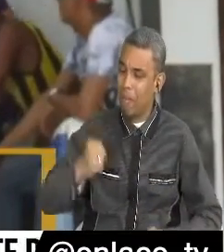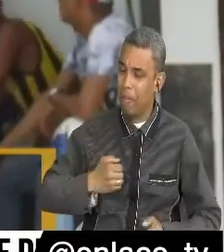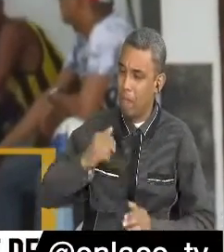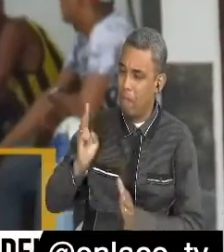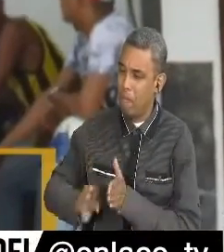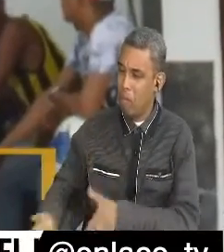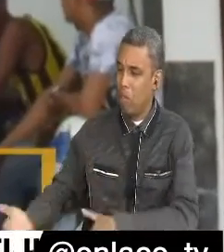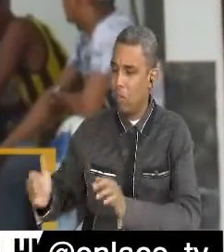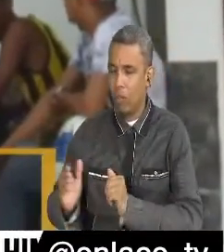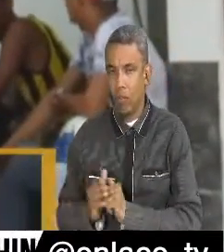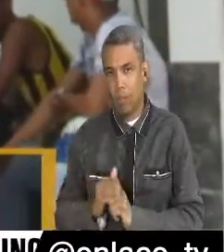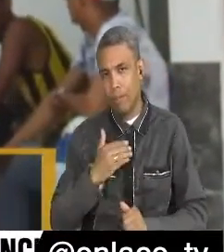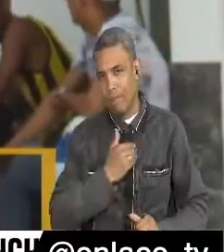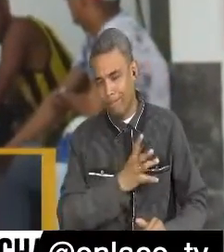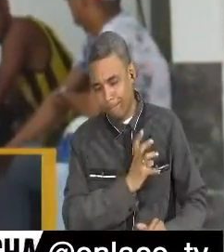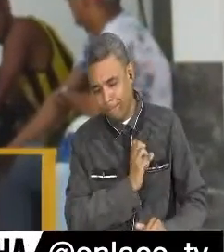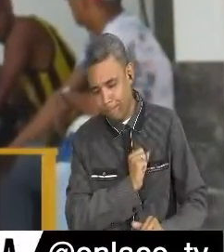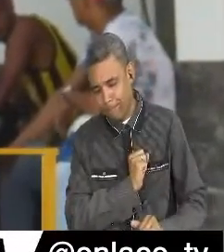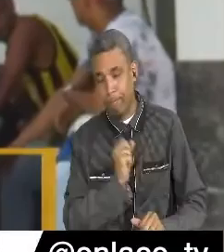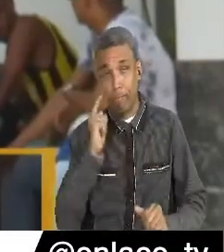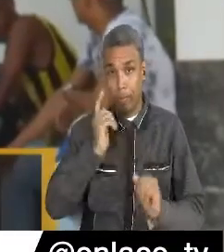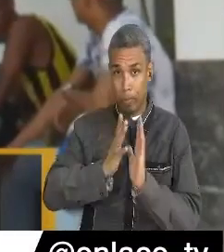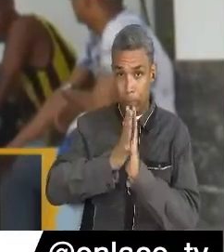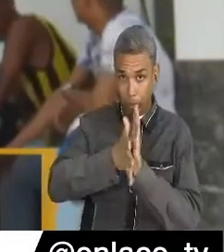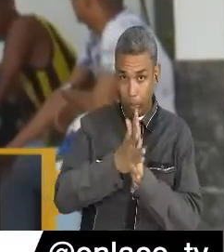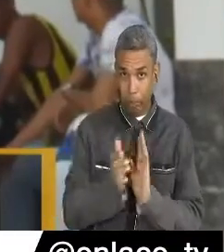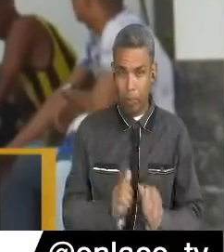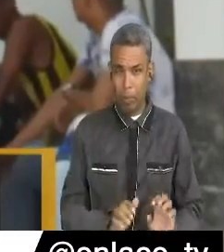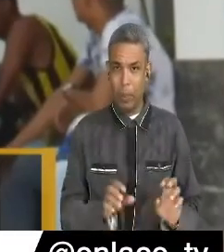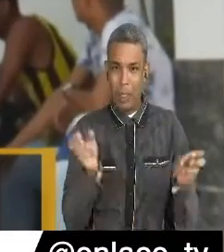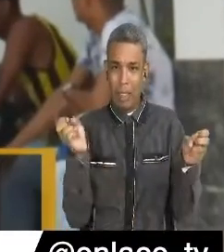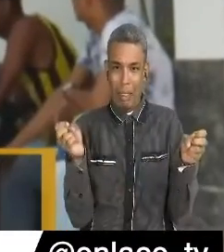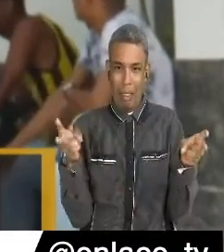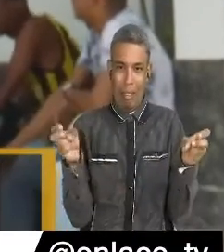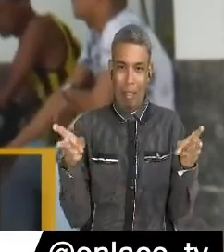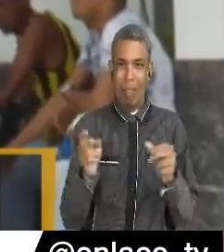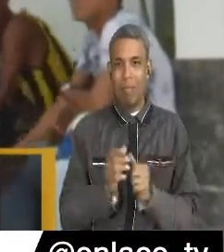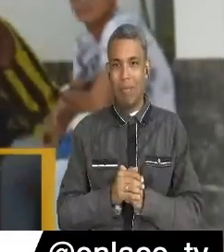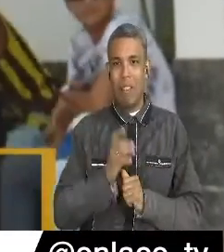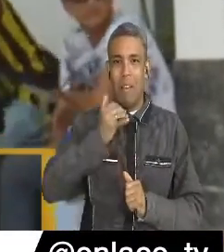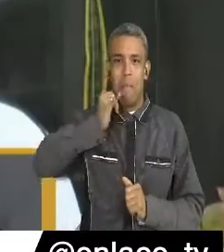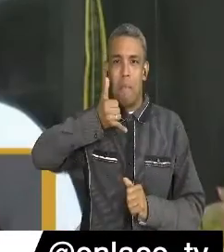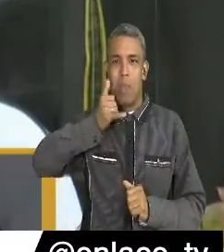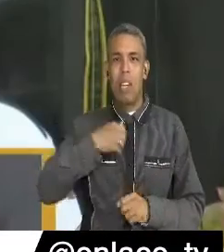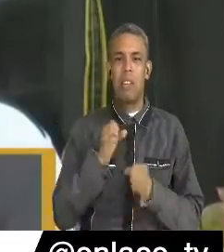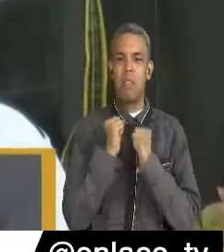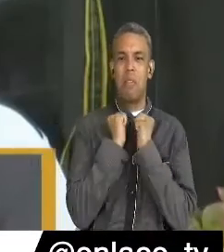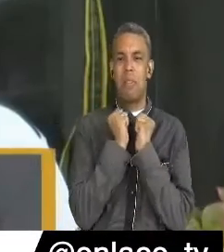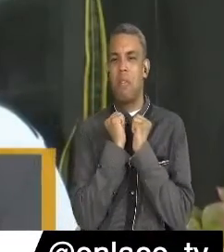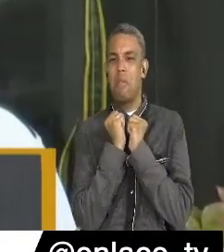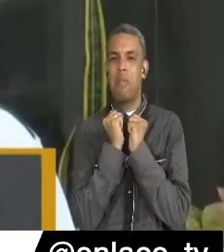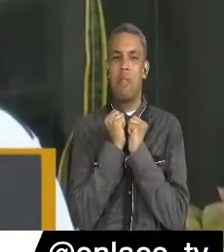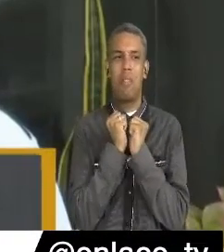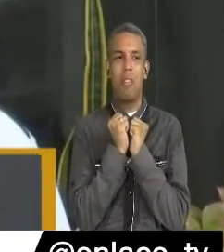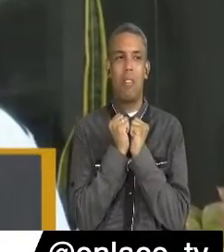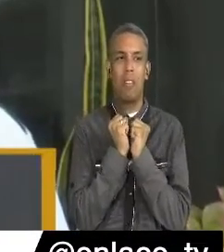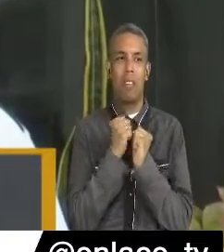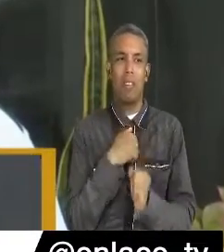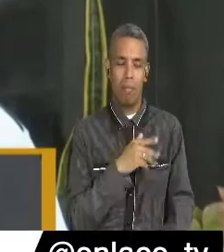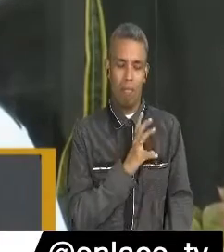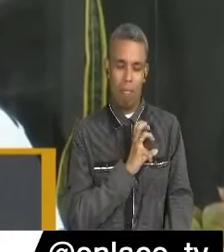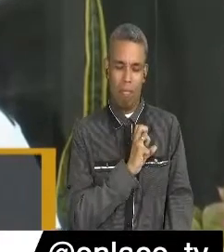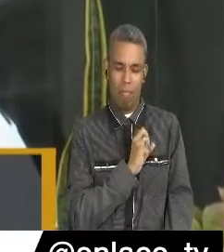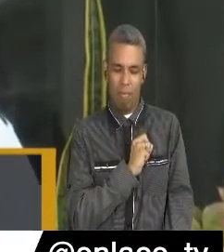Viviescas asegura que, por ironías de la vida, él le estaba haciendo fuerza al equipo de Millonarios. Ironías de la vida.